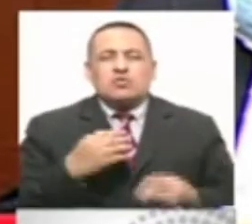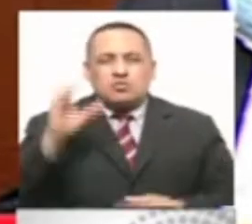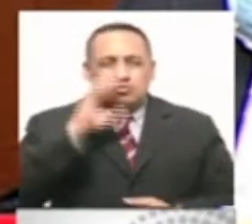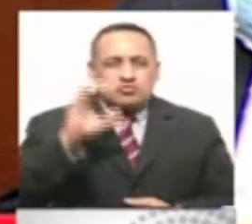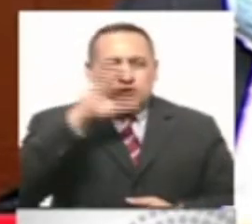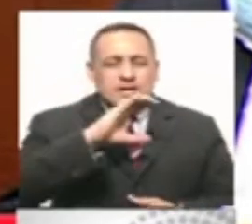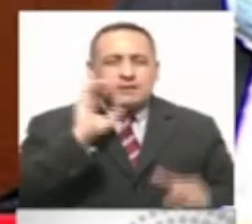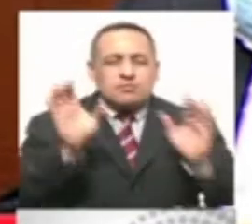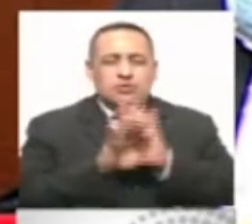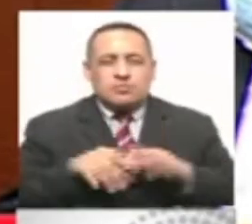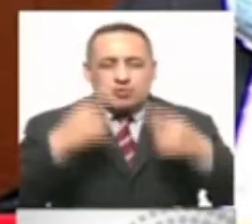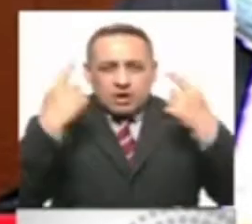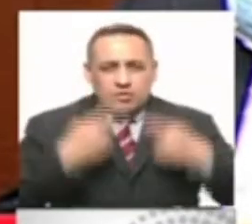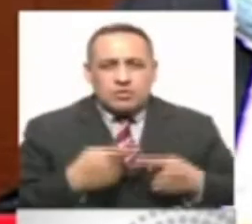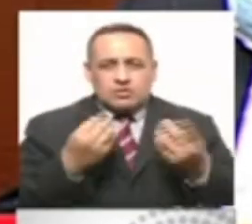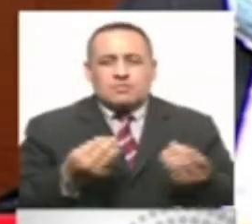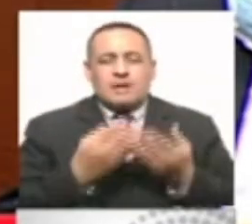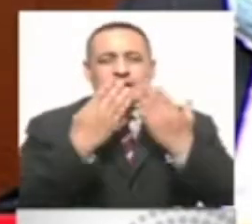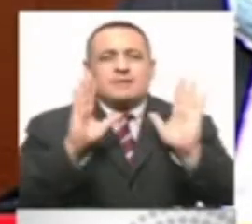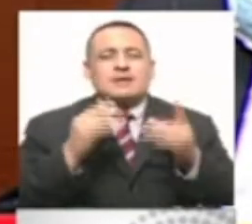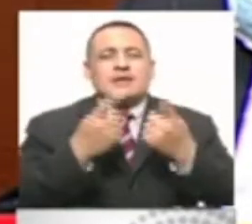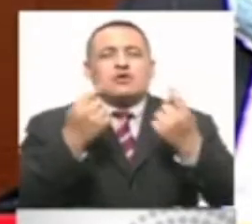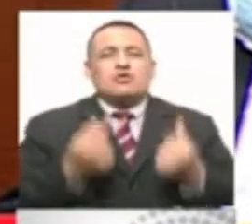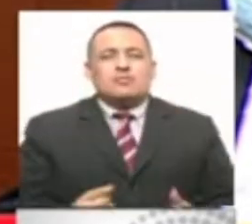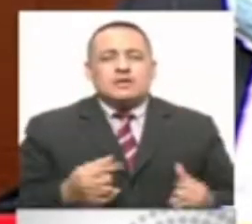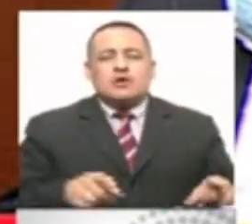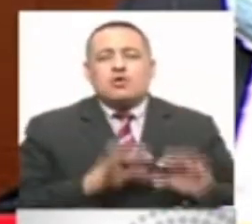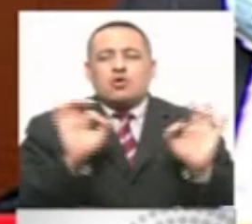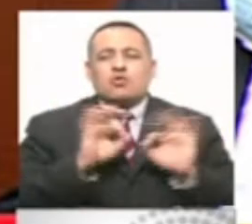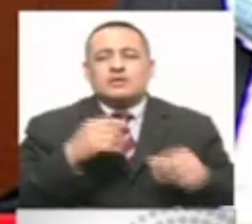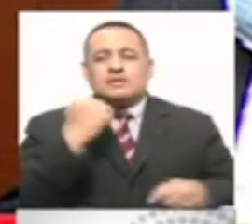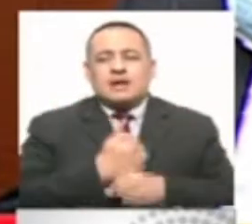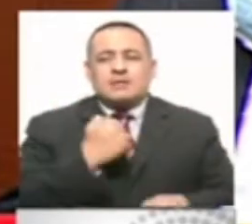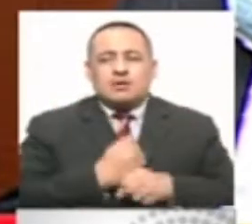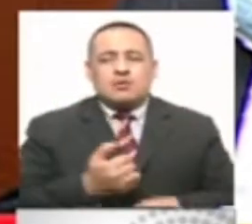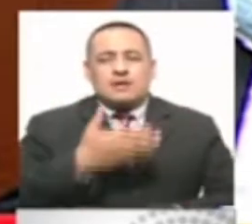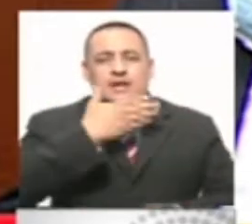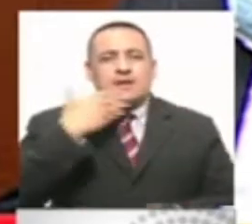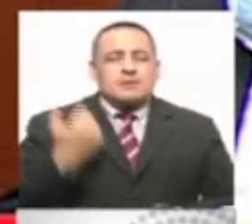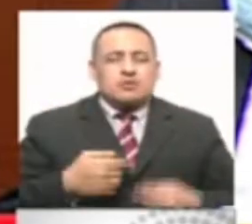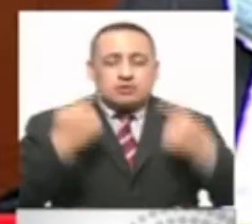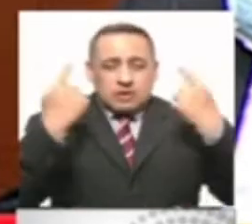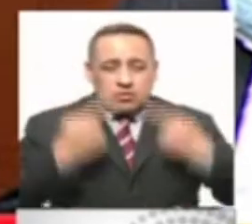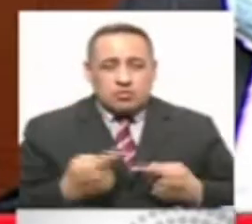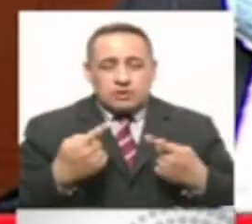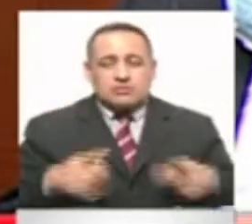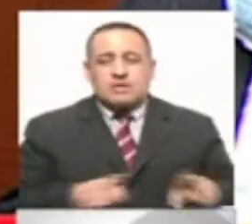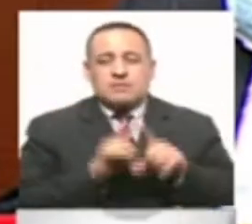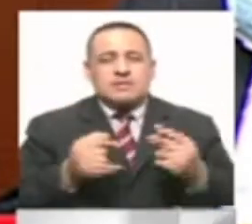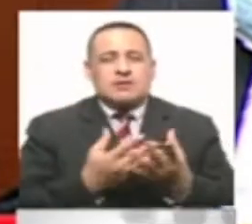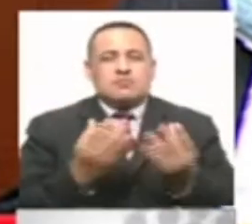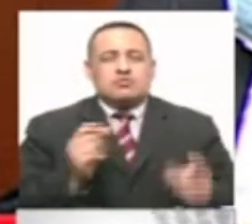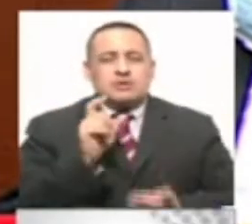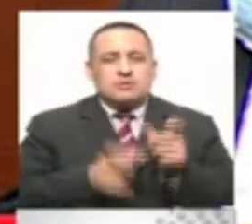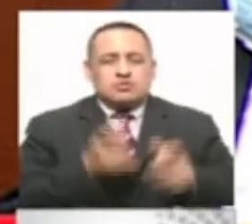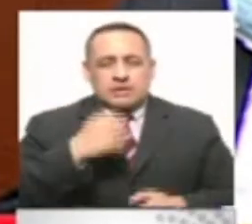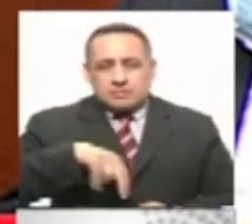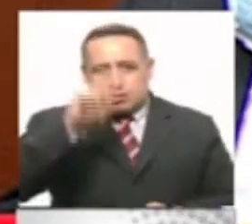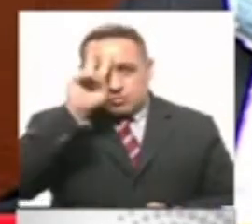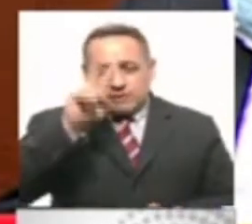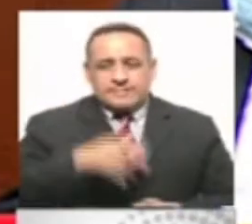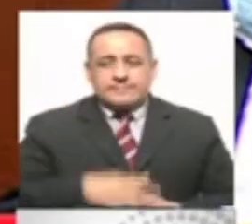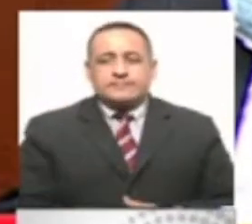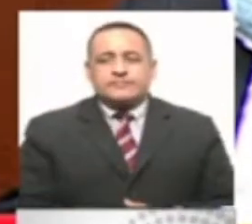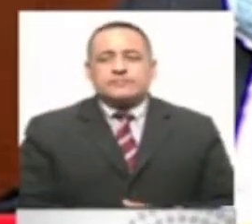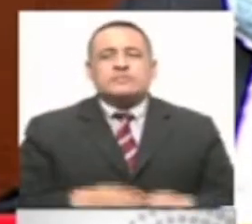buscar estrategias para reactivar la economía o el trabajo, mejorar las condiciones de miles de peruanos?